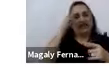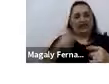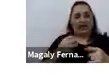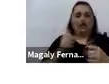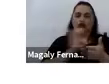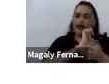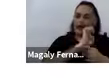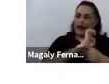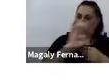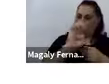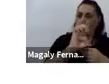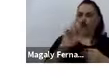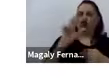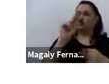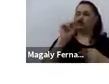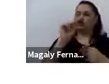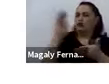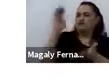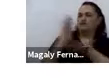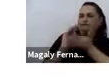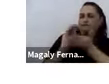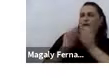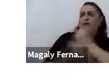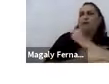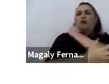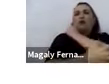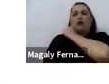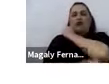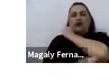a mitigación de pobrezas por